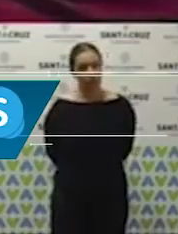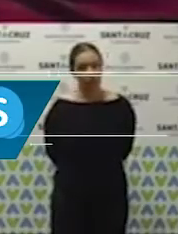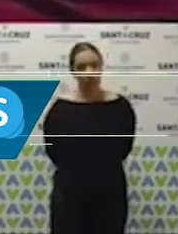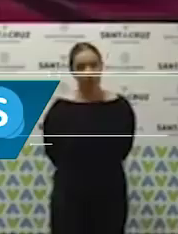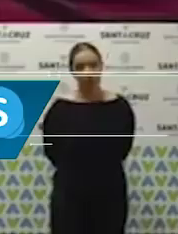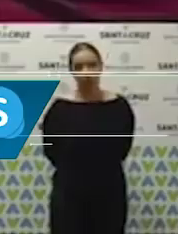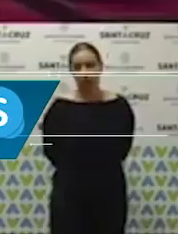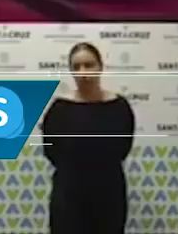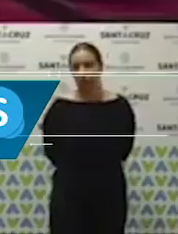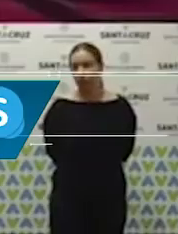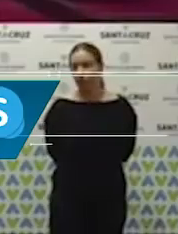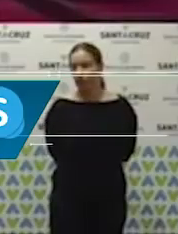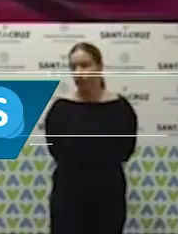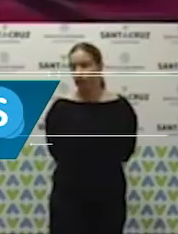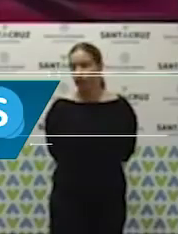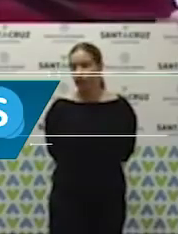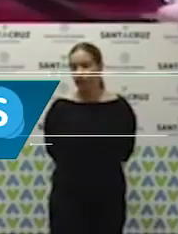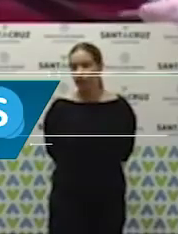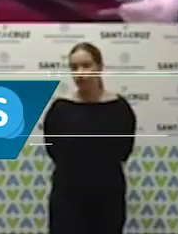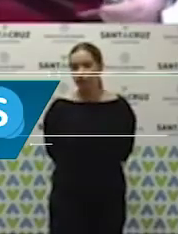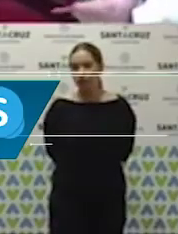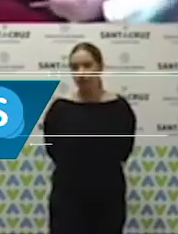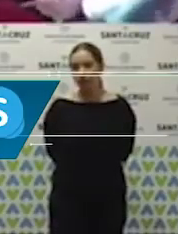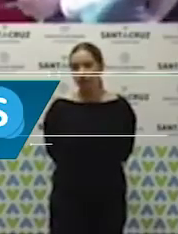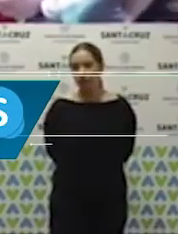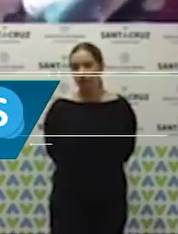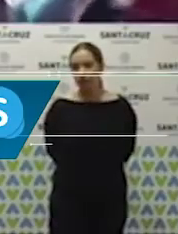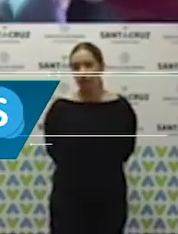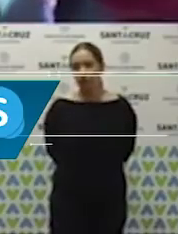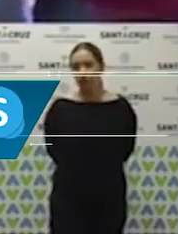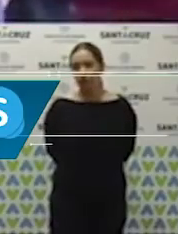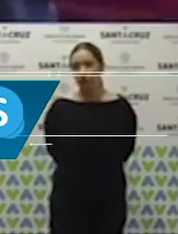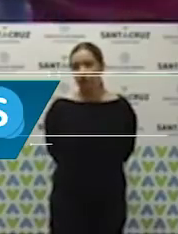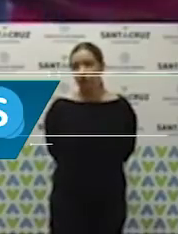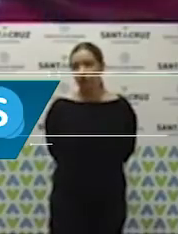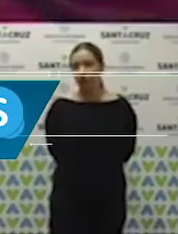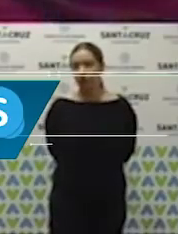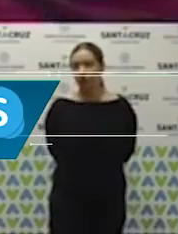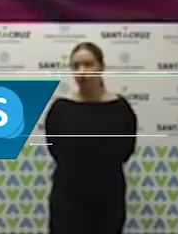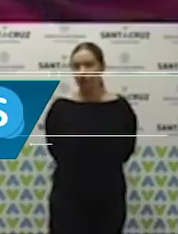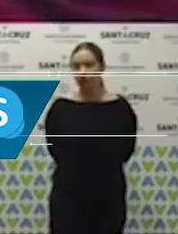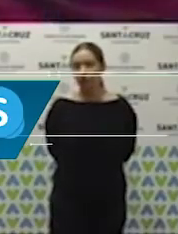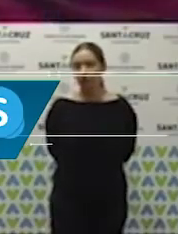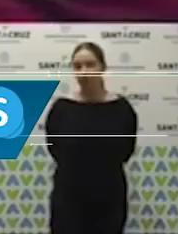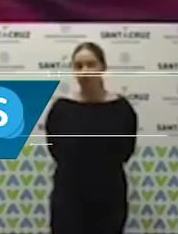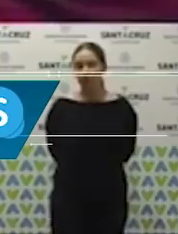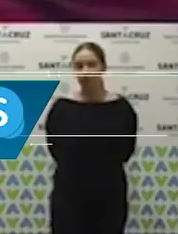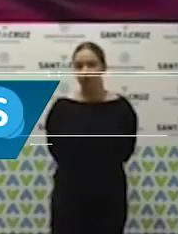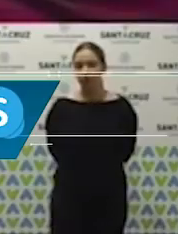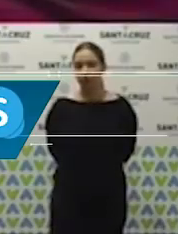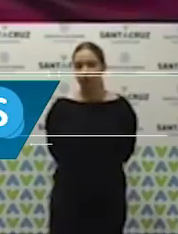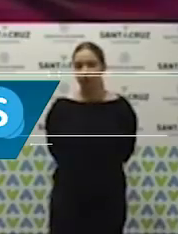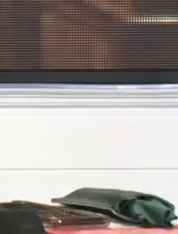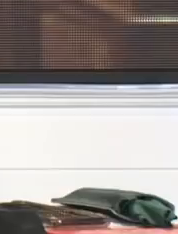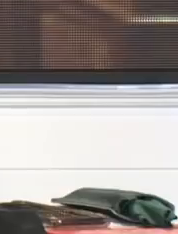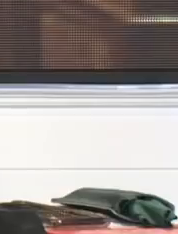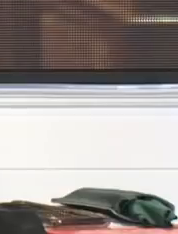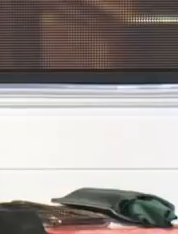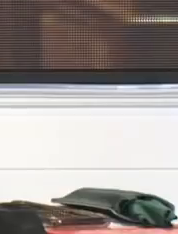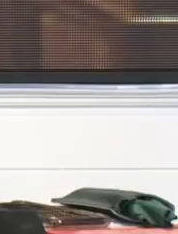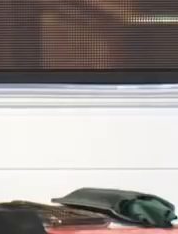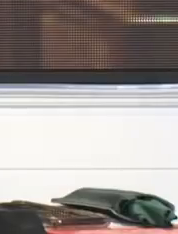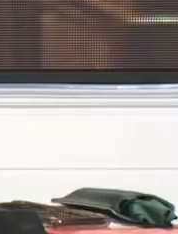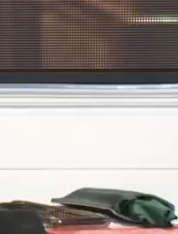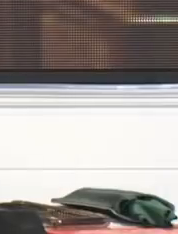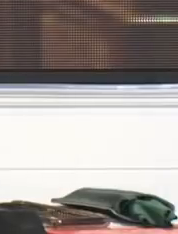consigan la alcaldía de Santa Cruz, con todo eso lo que significa, además. Ajá. Ahora, don Félix, lo que preocupa a los socialistas